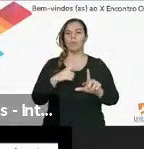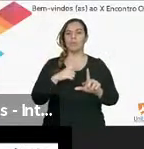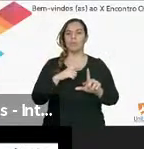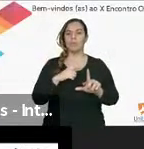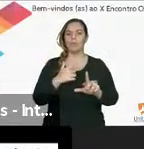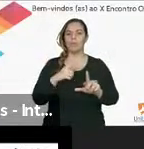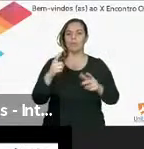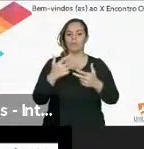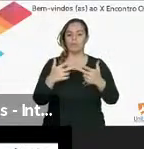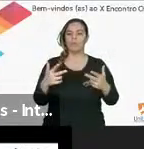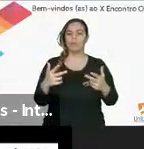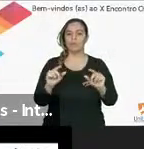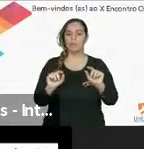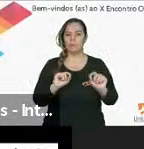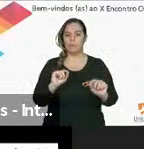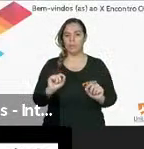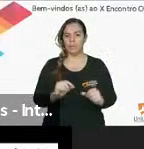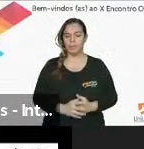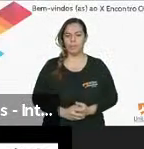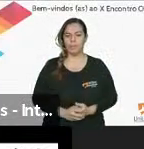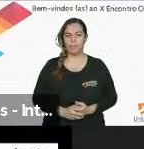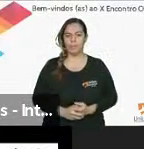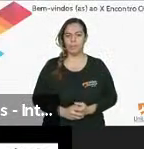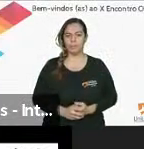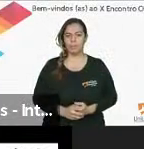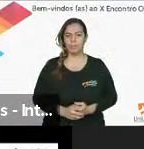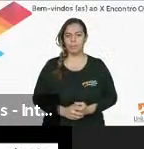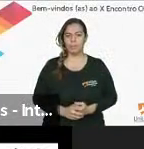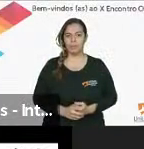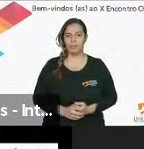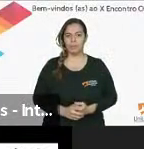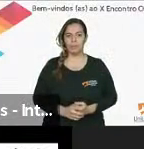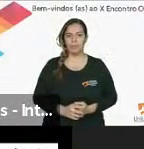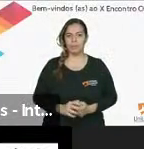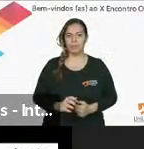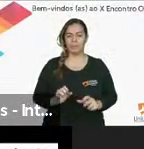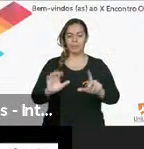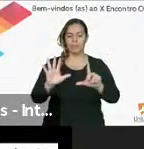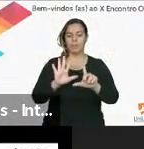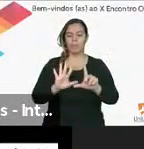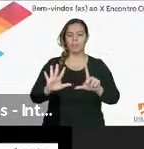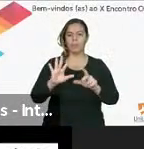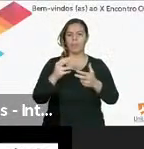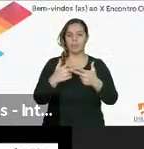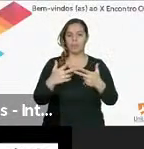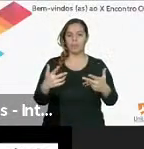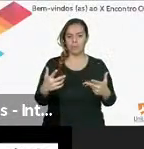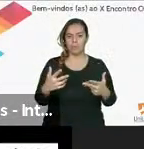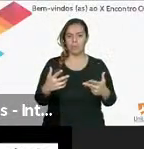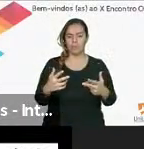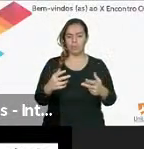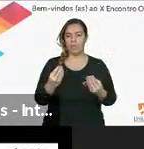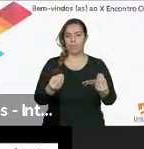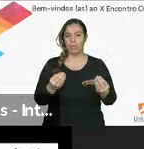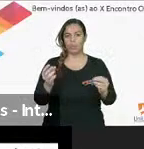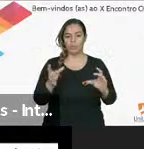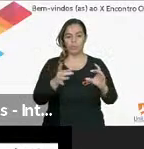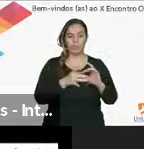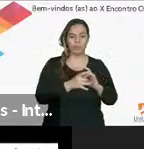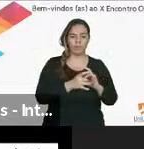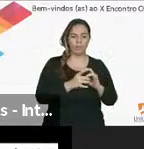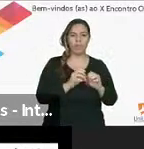un pez. Y este pez hace dos cosas. O se acerca o se